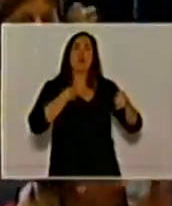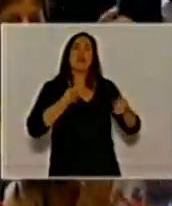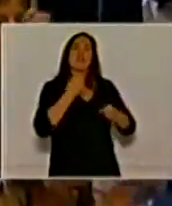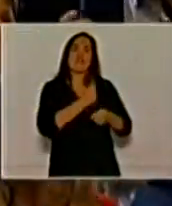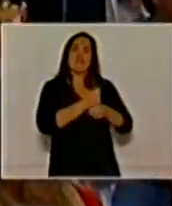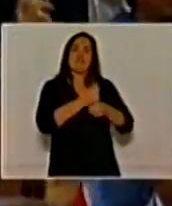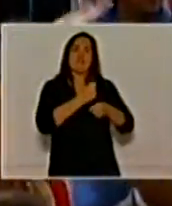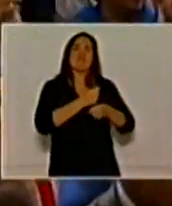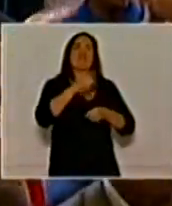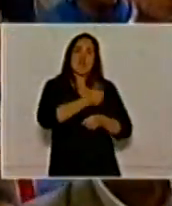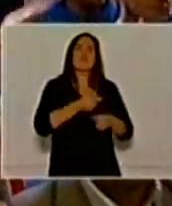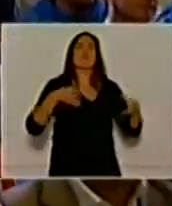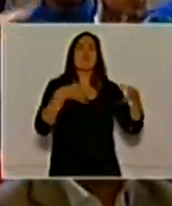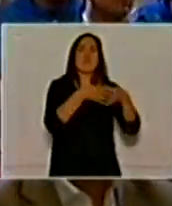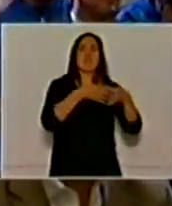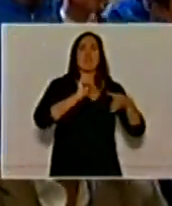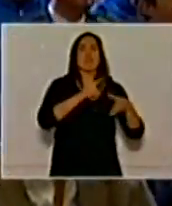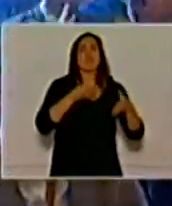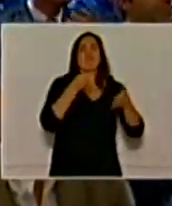Con militancia y organización.